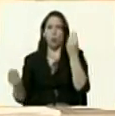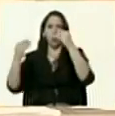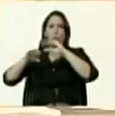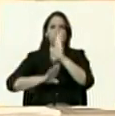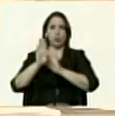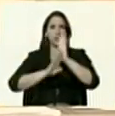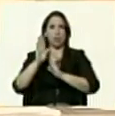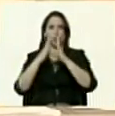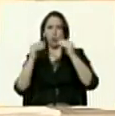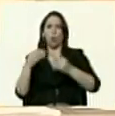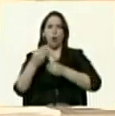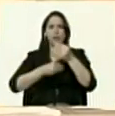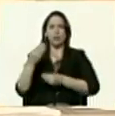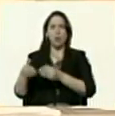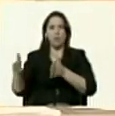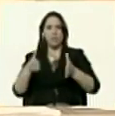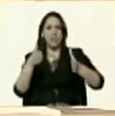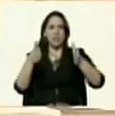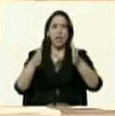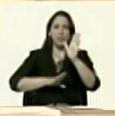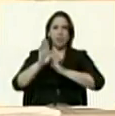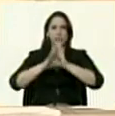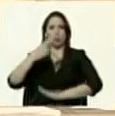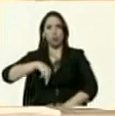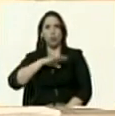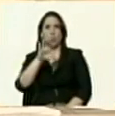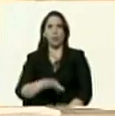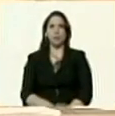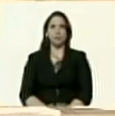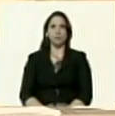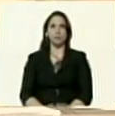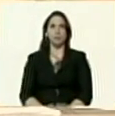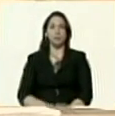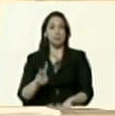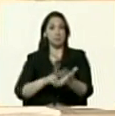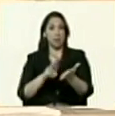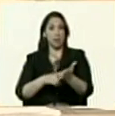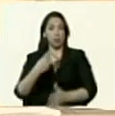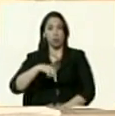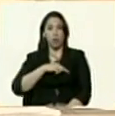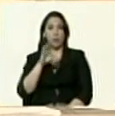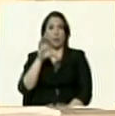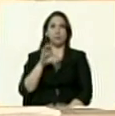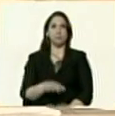desarrollo. Todo lo hacemos por el desarrollo de nuestro país, por la verdad de nuestro país.